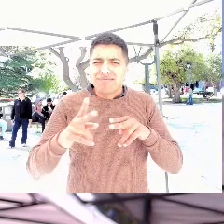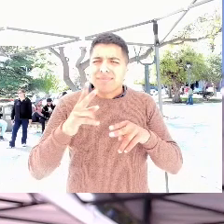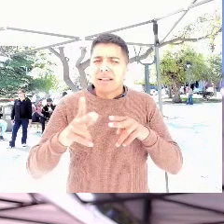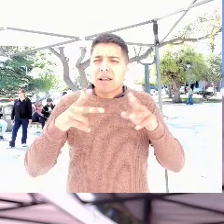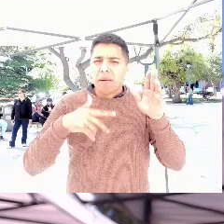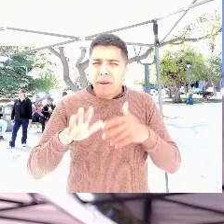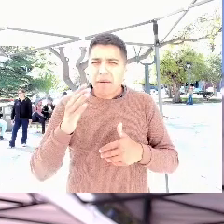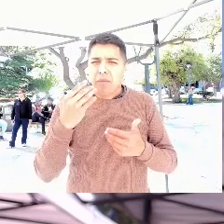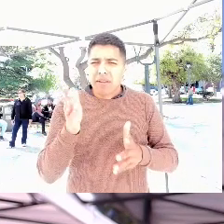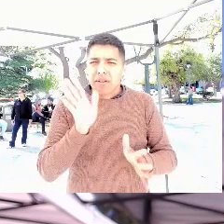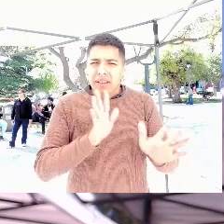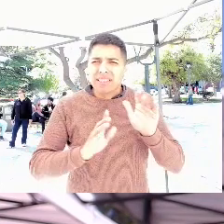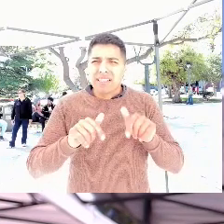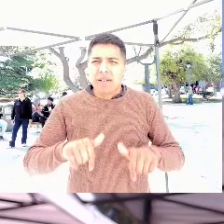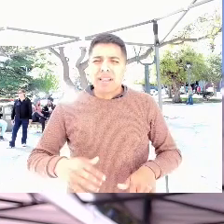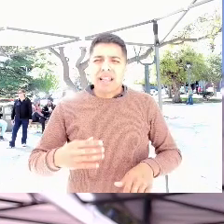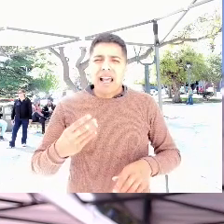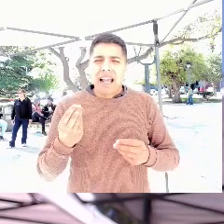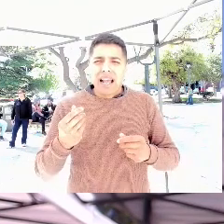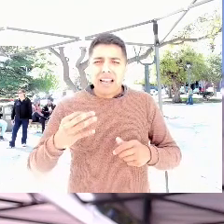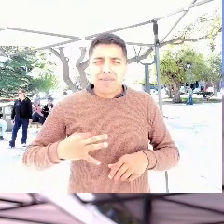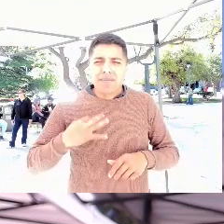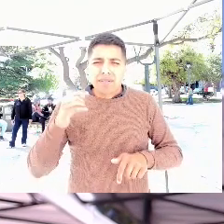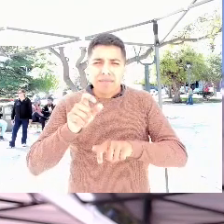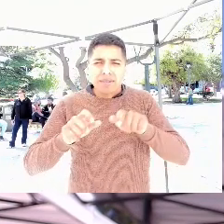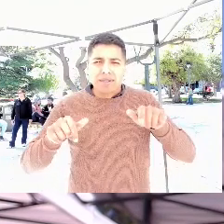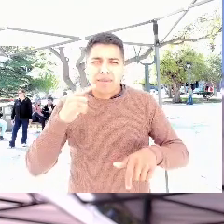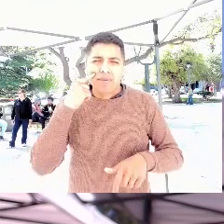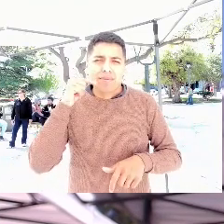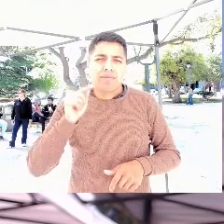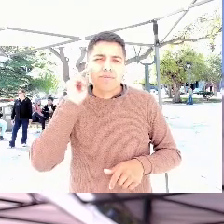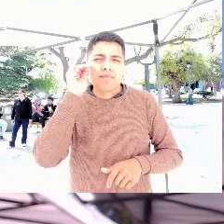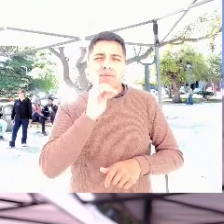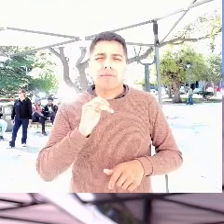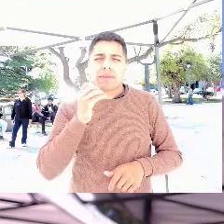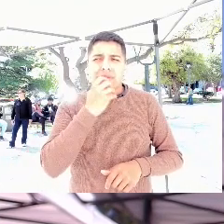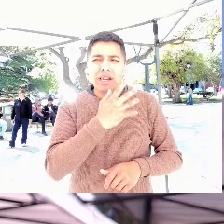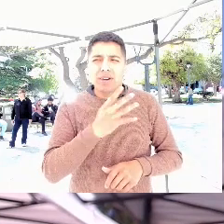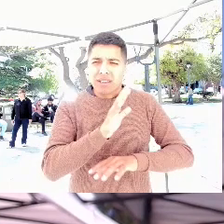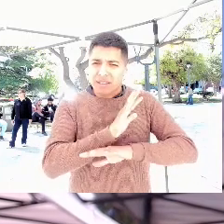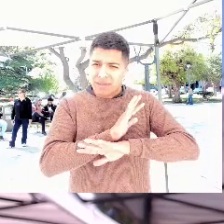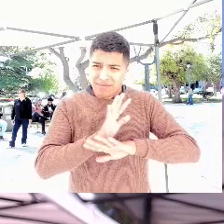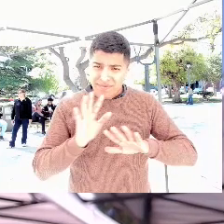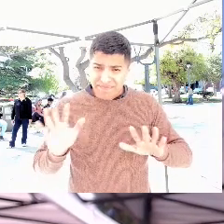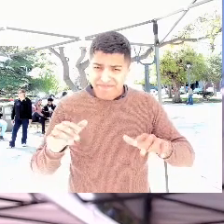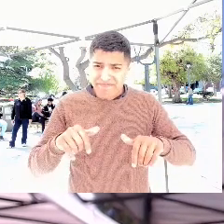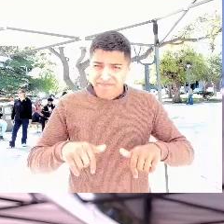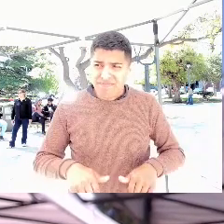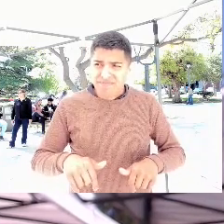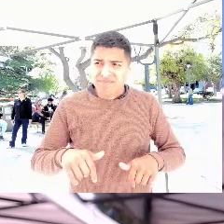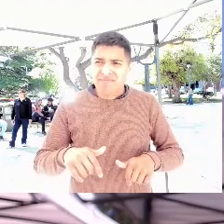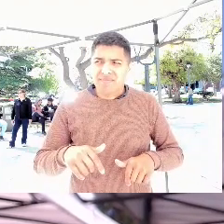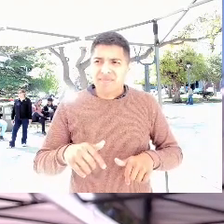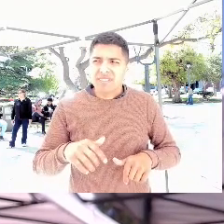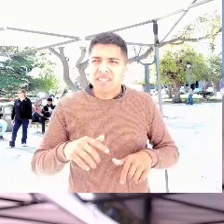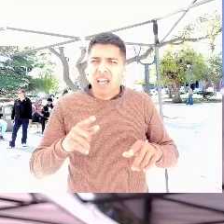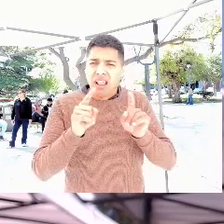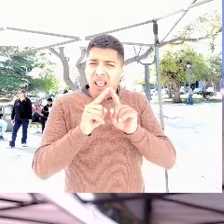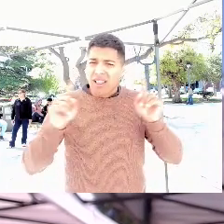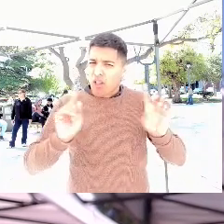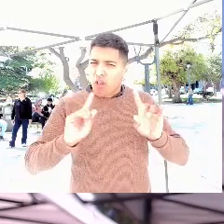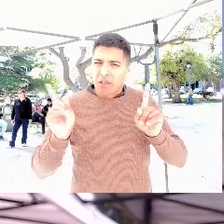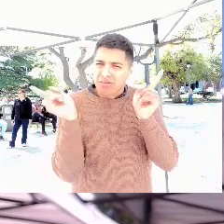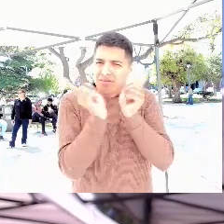bienestar de todos, de toda la comunidad de Godoy Cruz. Sin más, sin intenciones de hacerlo más largo,